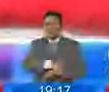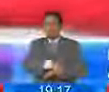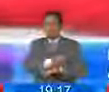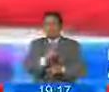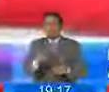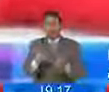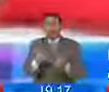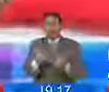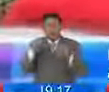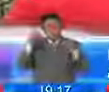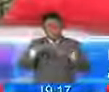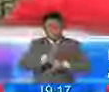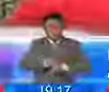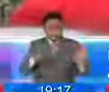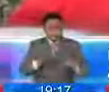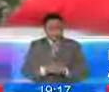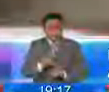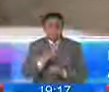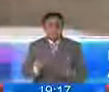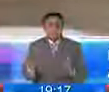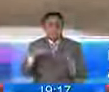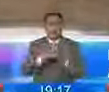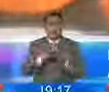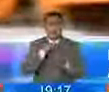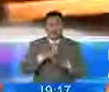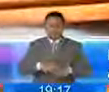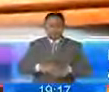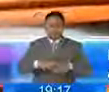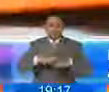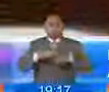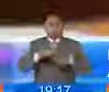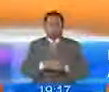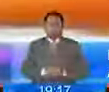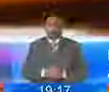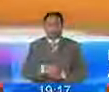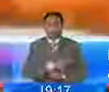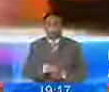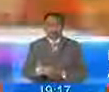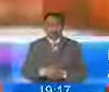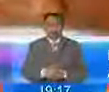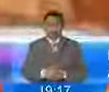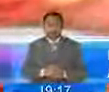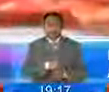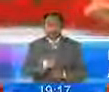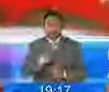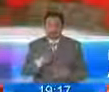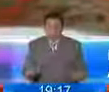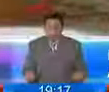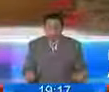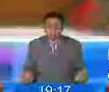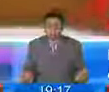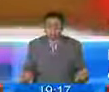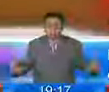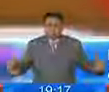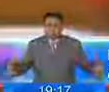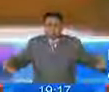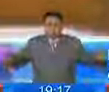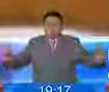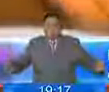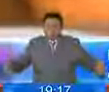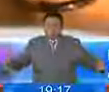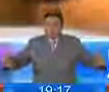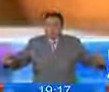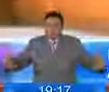llueve, va a comenzar a subir de nuevo. Una cómoda, me parece que está flotando aquí. La cajonera, ¿no? Aquí